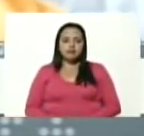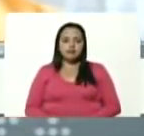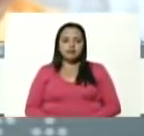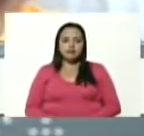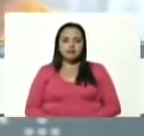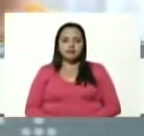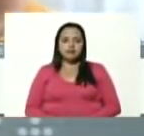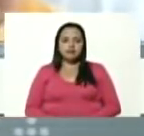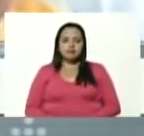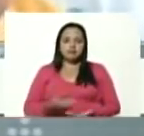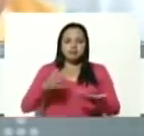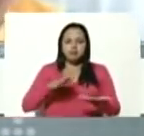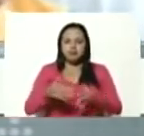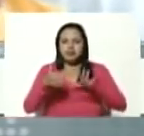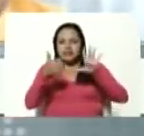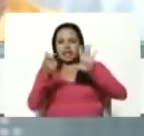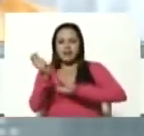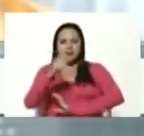casi 6 meses, ¿verdad?